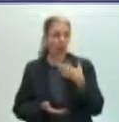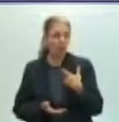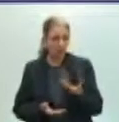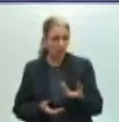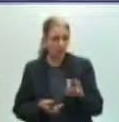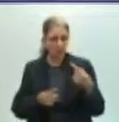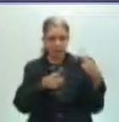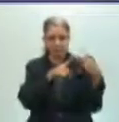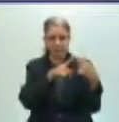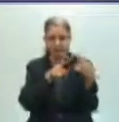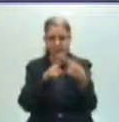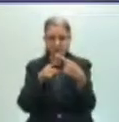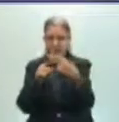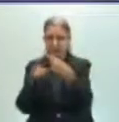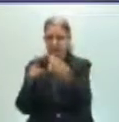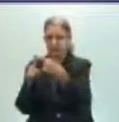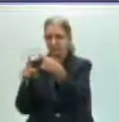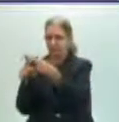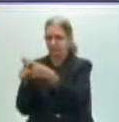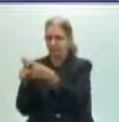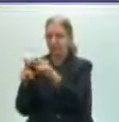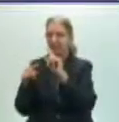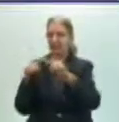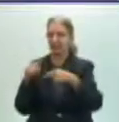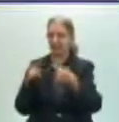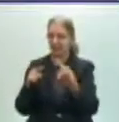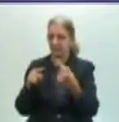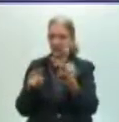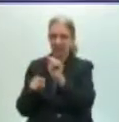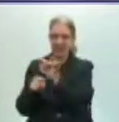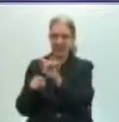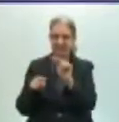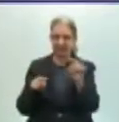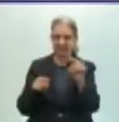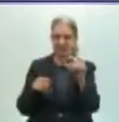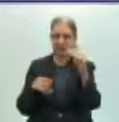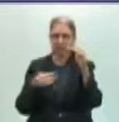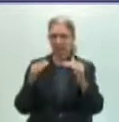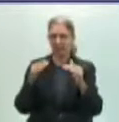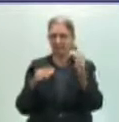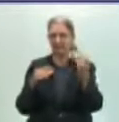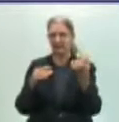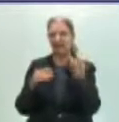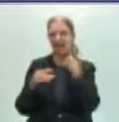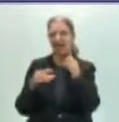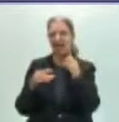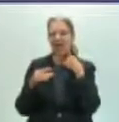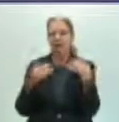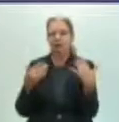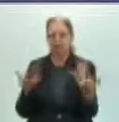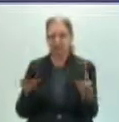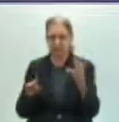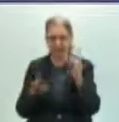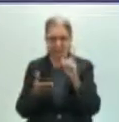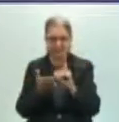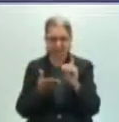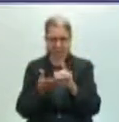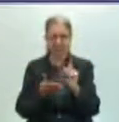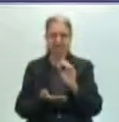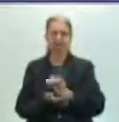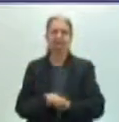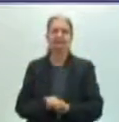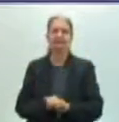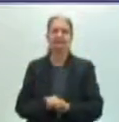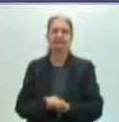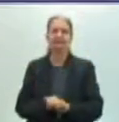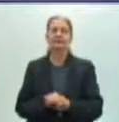adicionando la cantidad de votos a favor y dividiéndolo entre la cantidad de datos. Esta